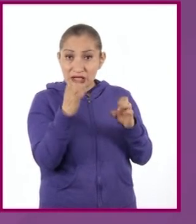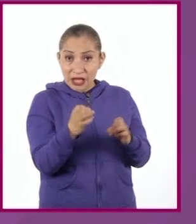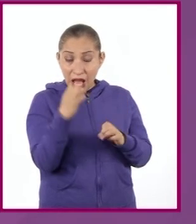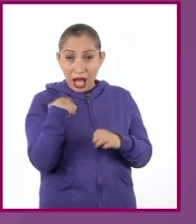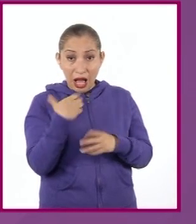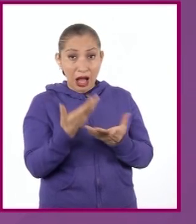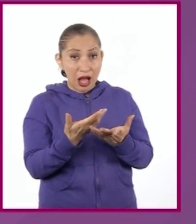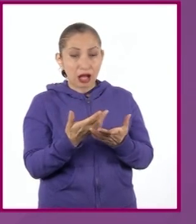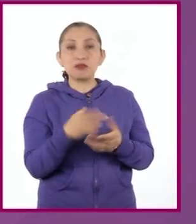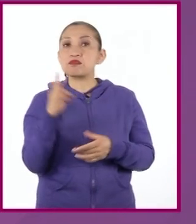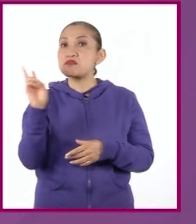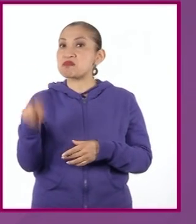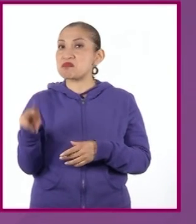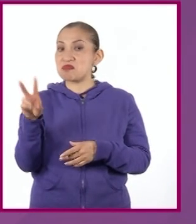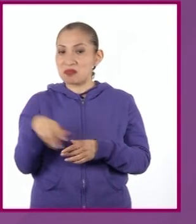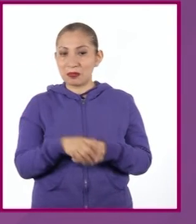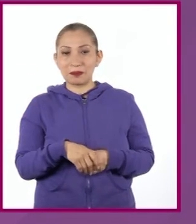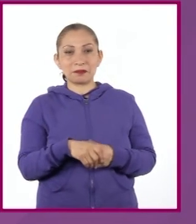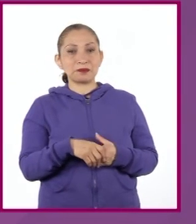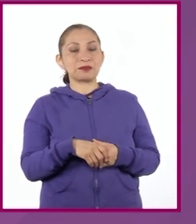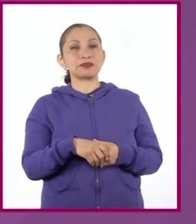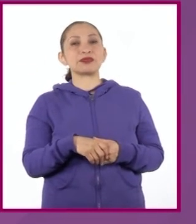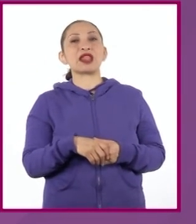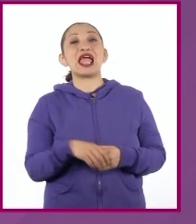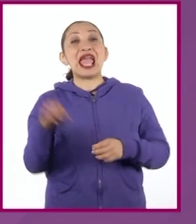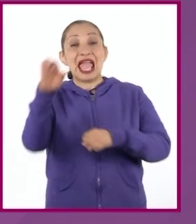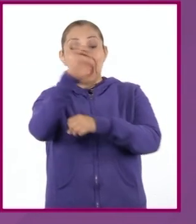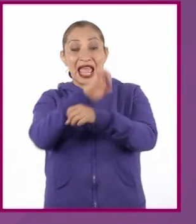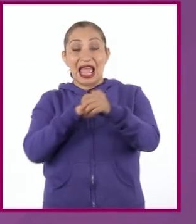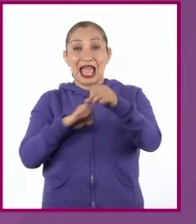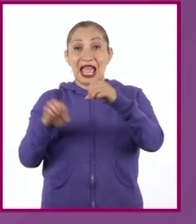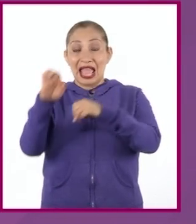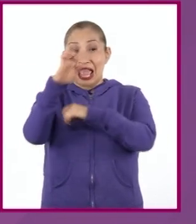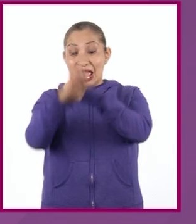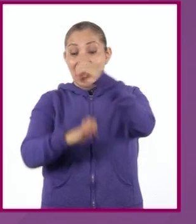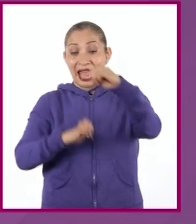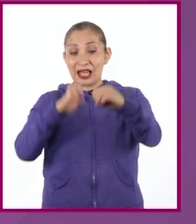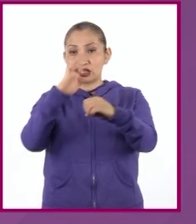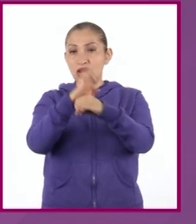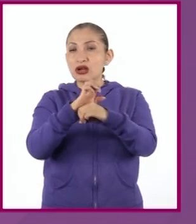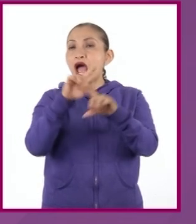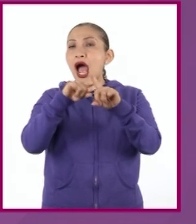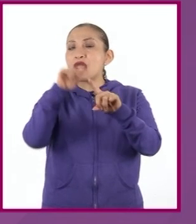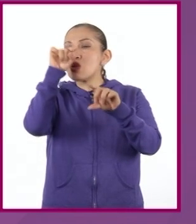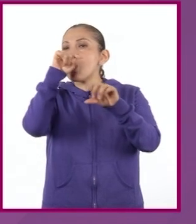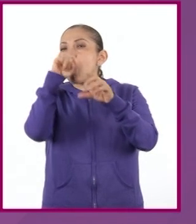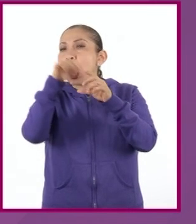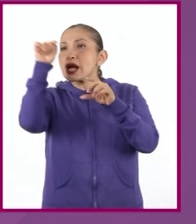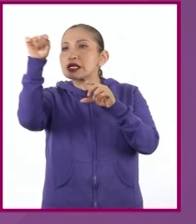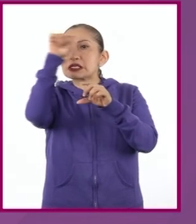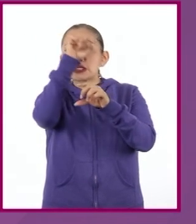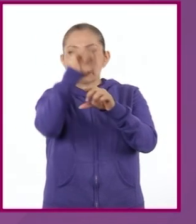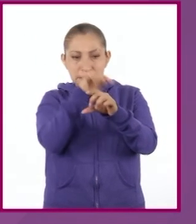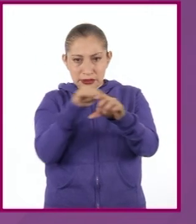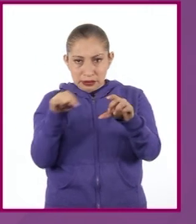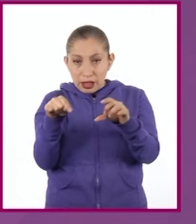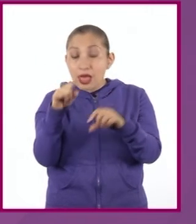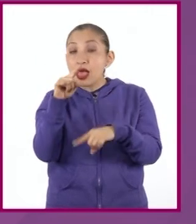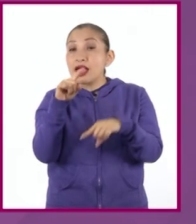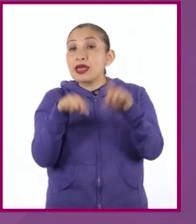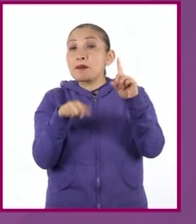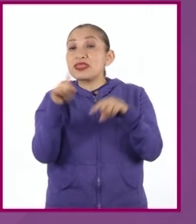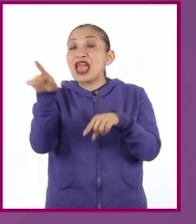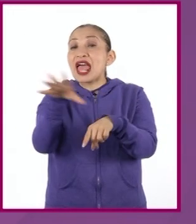están? Así es. Los electrones se pueden encontrar en ciertas zonas permitidas, dependiendo